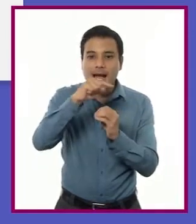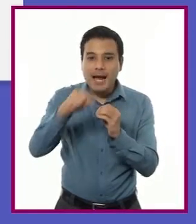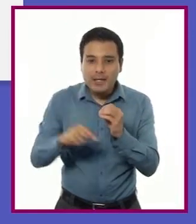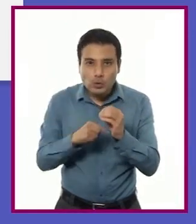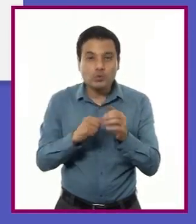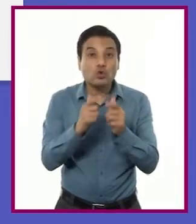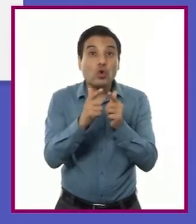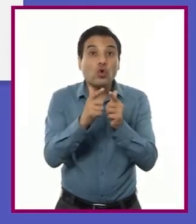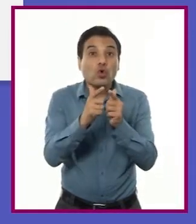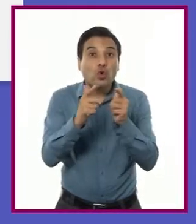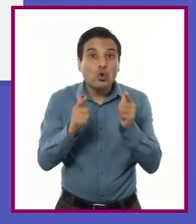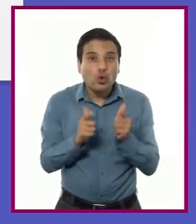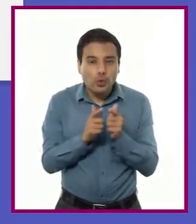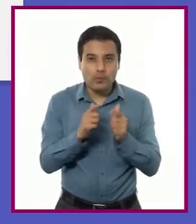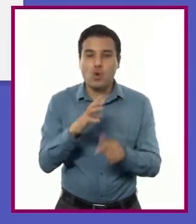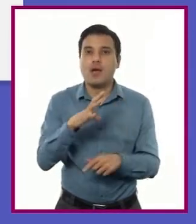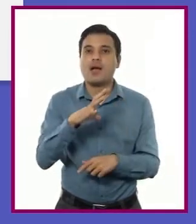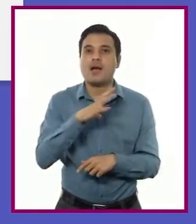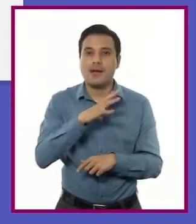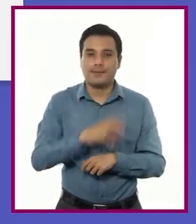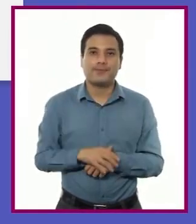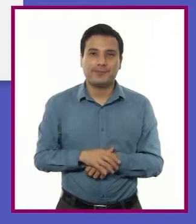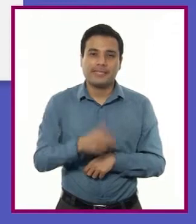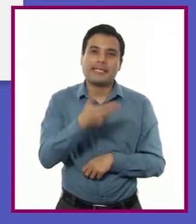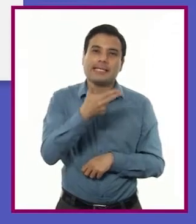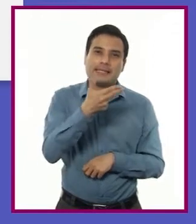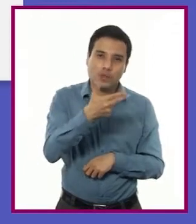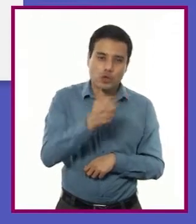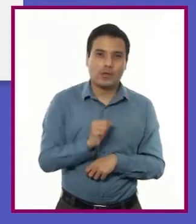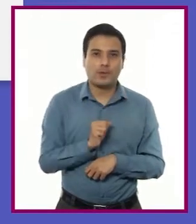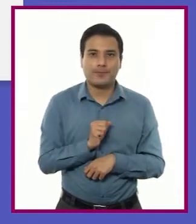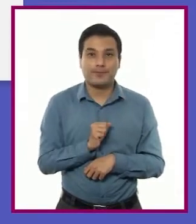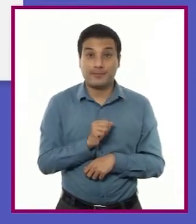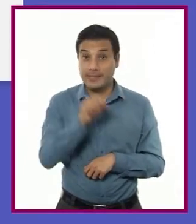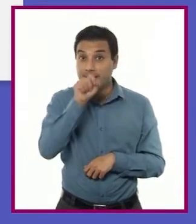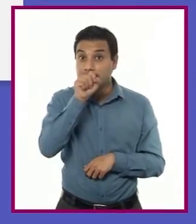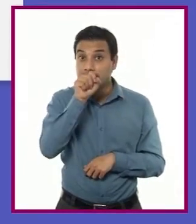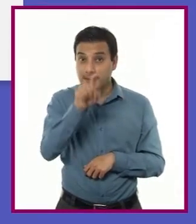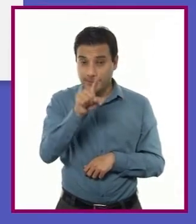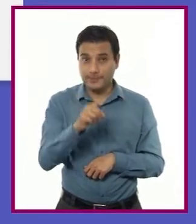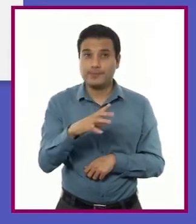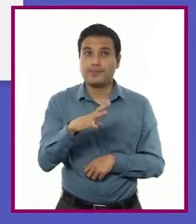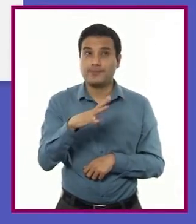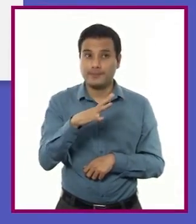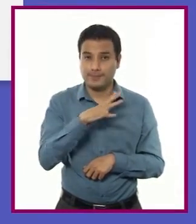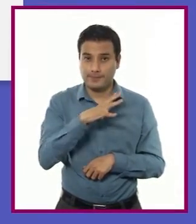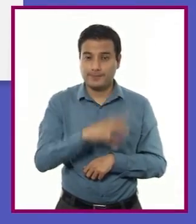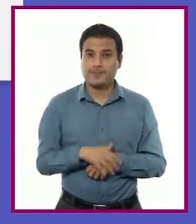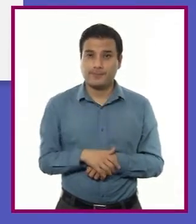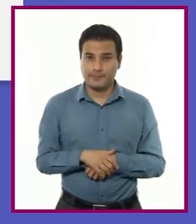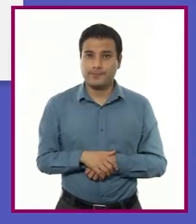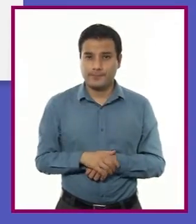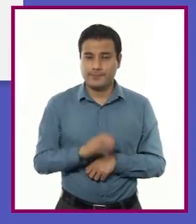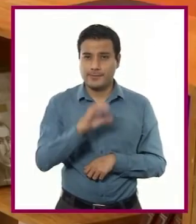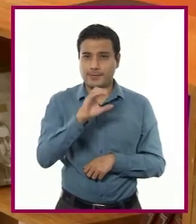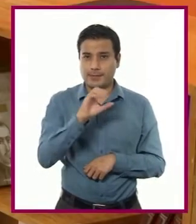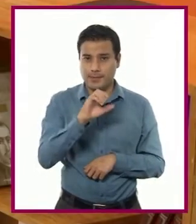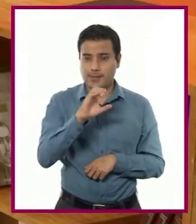formando un doble anillo con átomos de hidrógeno unidos a algunos